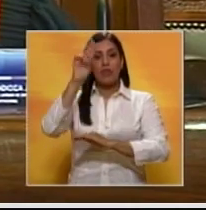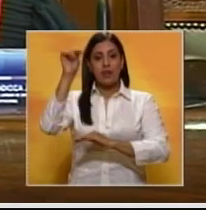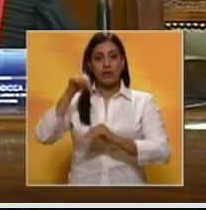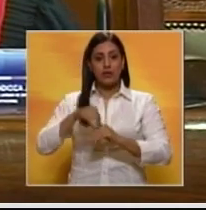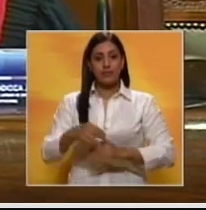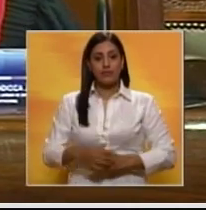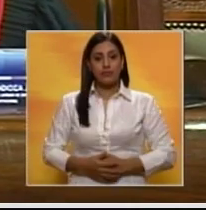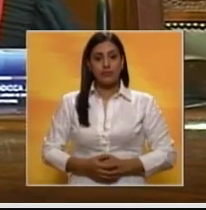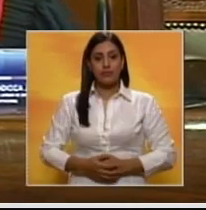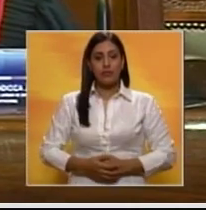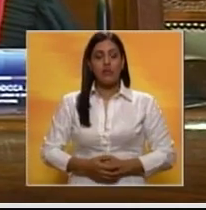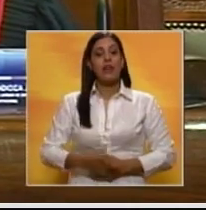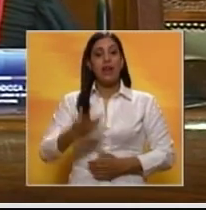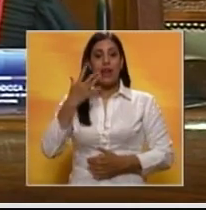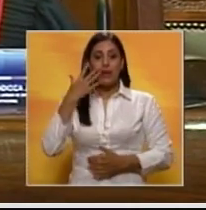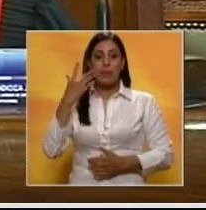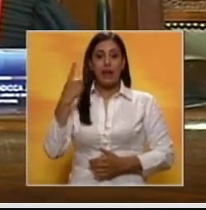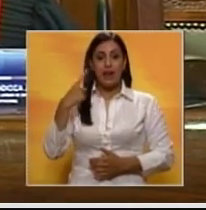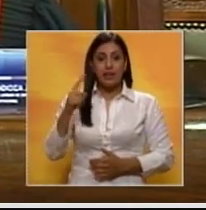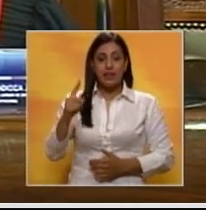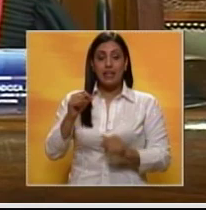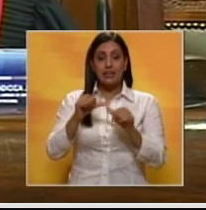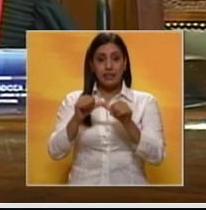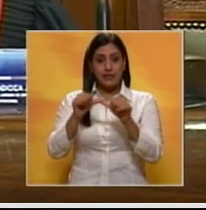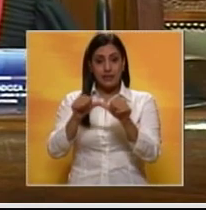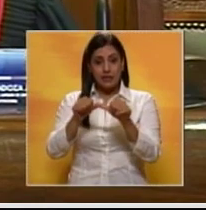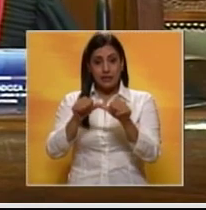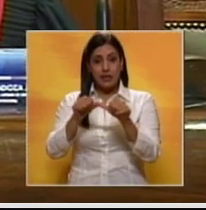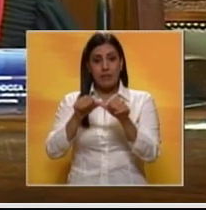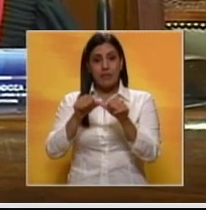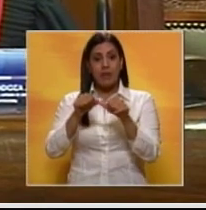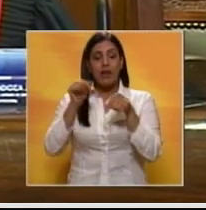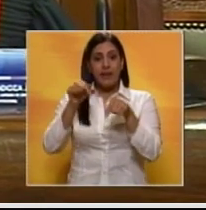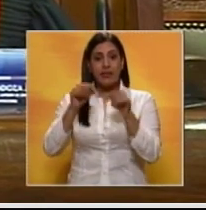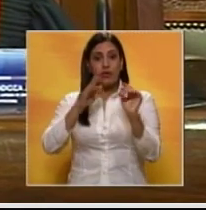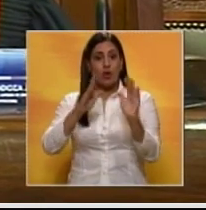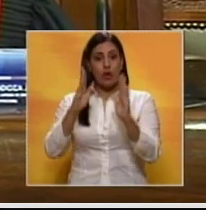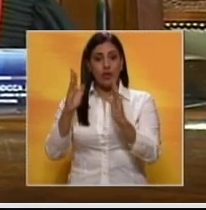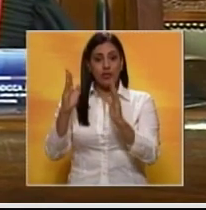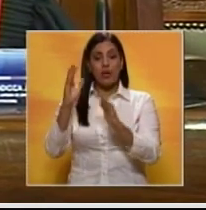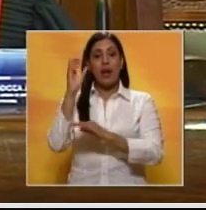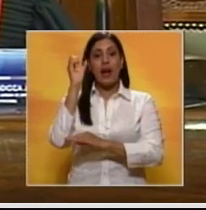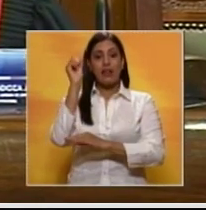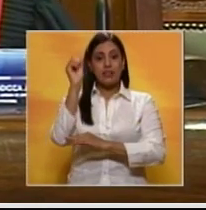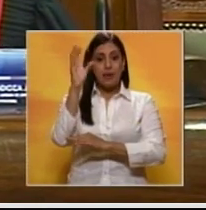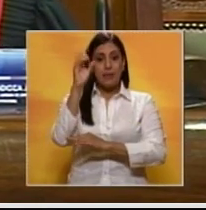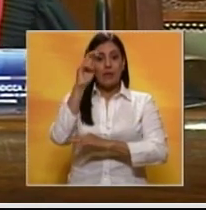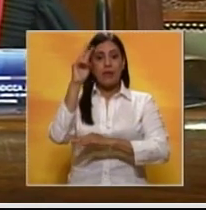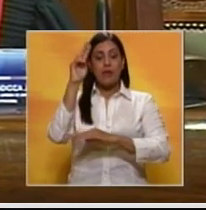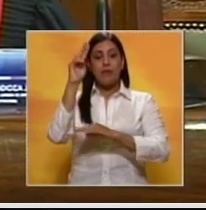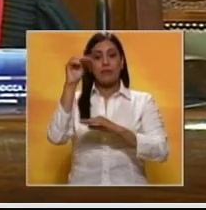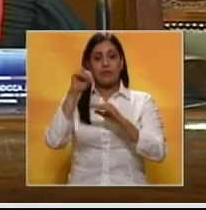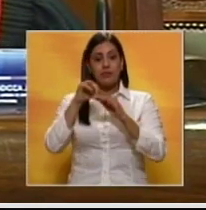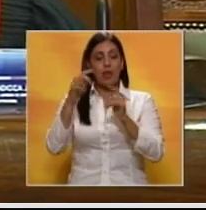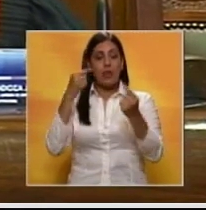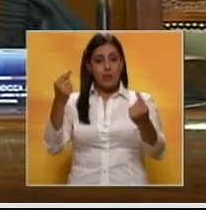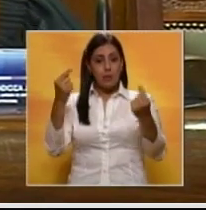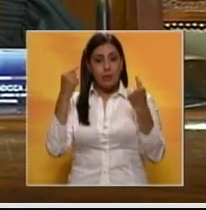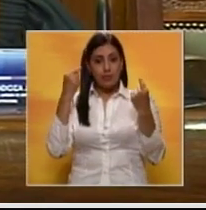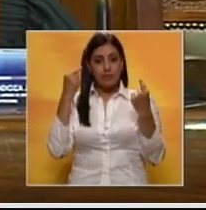nacional. Y al estar y mantenerse este órgano, Asamblea Nacional, en